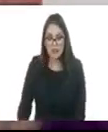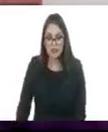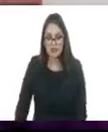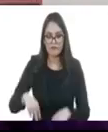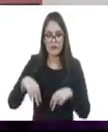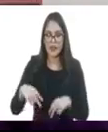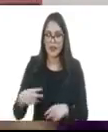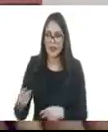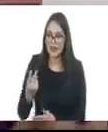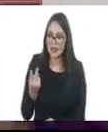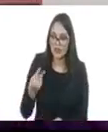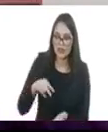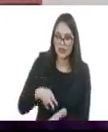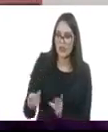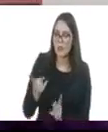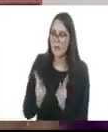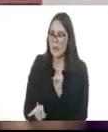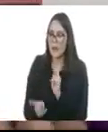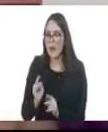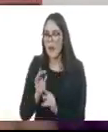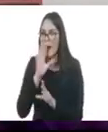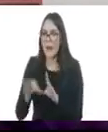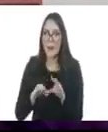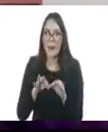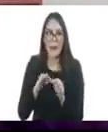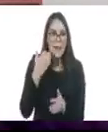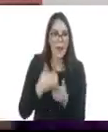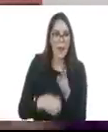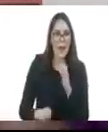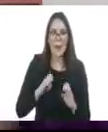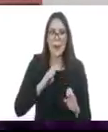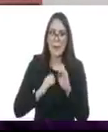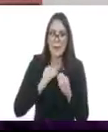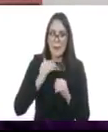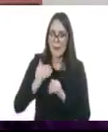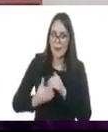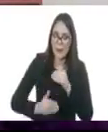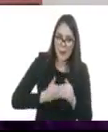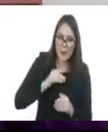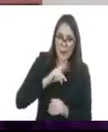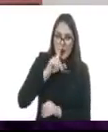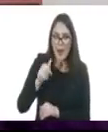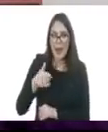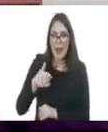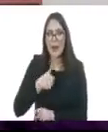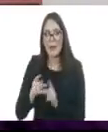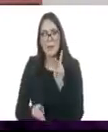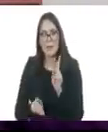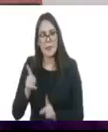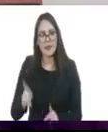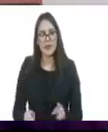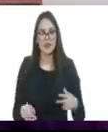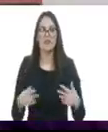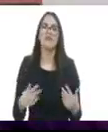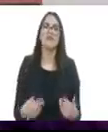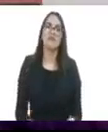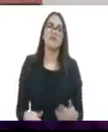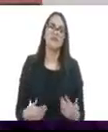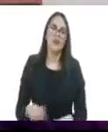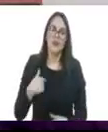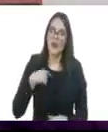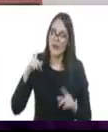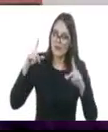las entrevistas y que terminamos los días y que terminamos las horas de entrevista, y le tomé